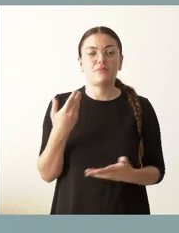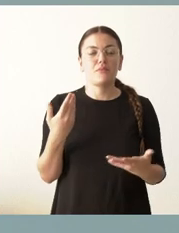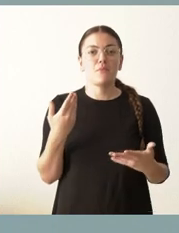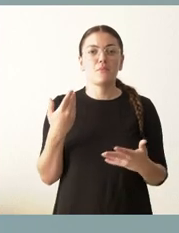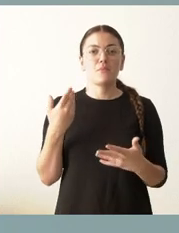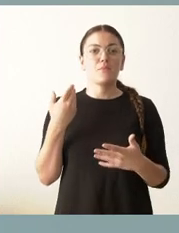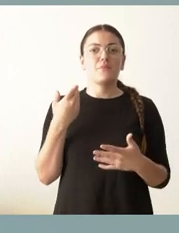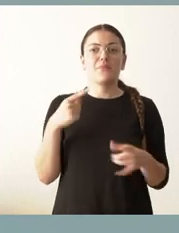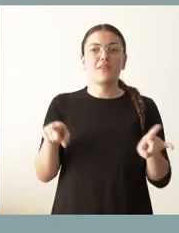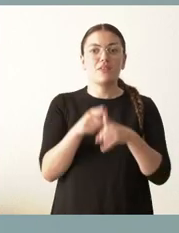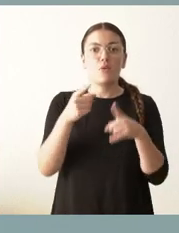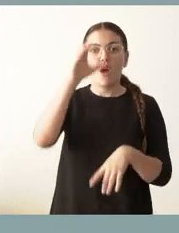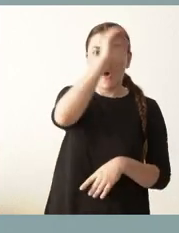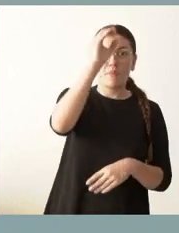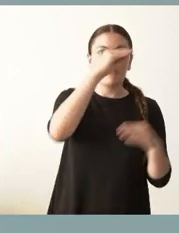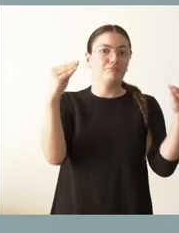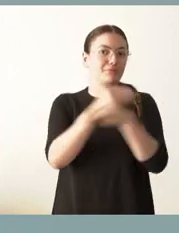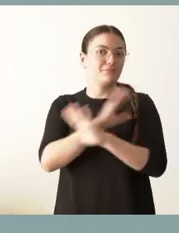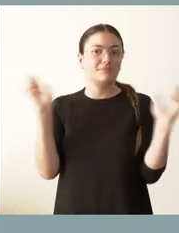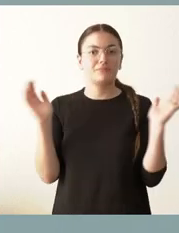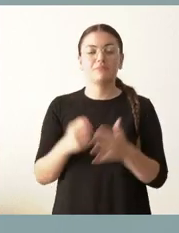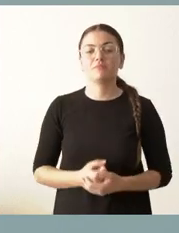lo vean de otra forma distinta como lo ven la mayoría de los vecinos.